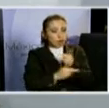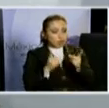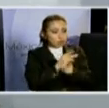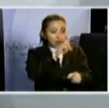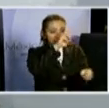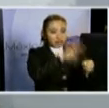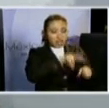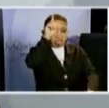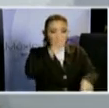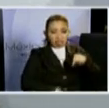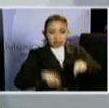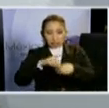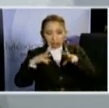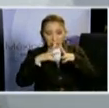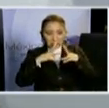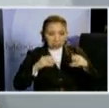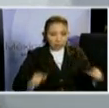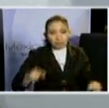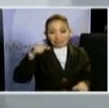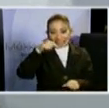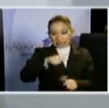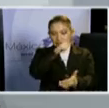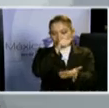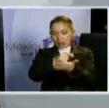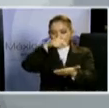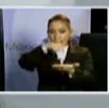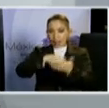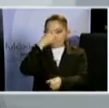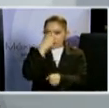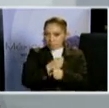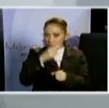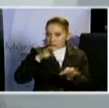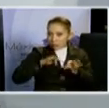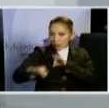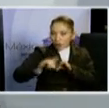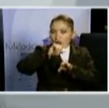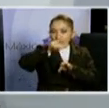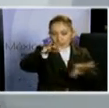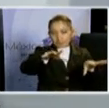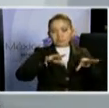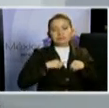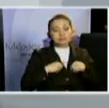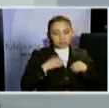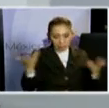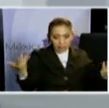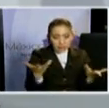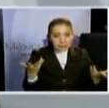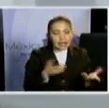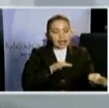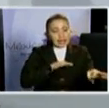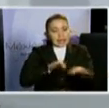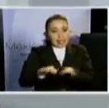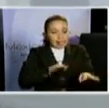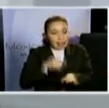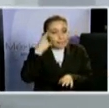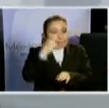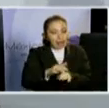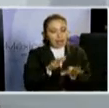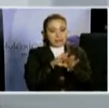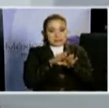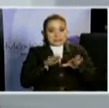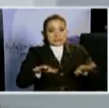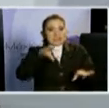naturales. Bajo este andamiaje jurídico, la primera tarea fue adoptar medidas concretas para asegurar la estabilización de